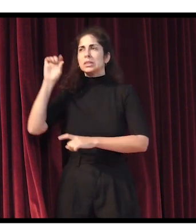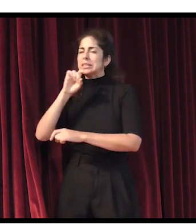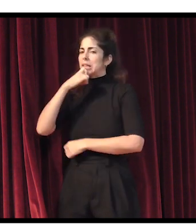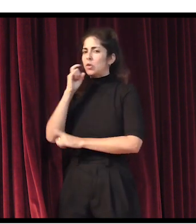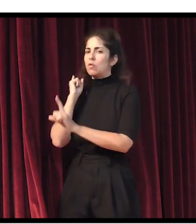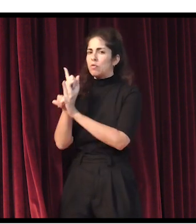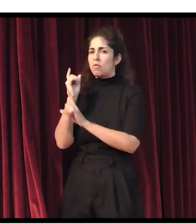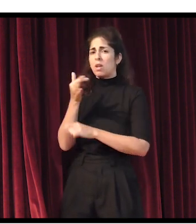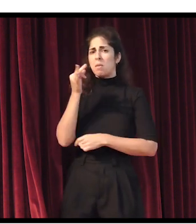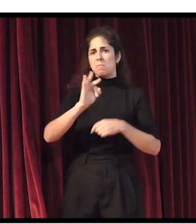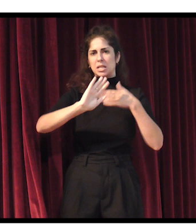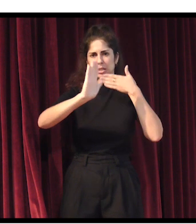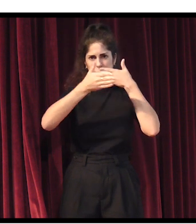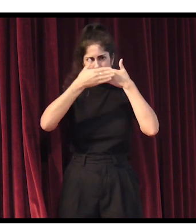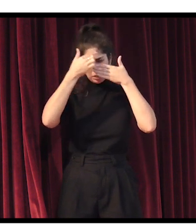el deporte,